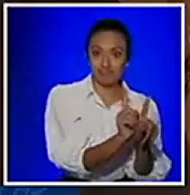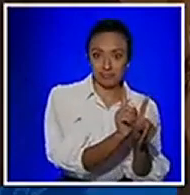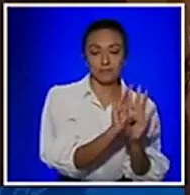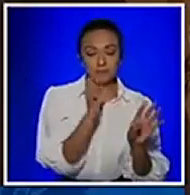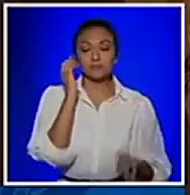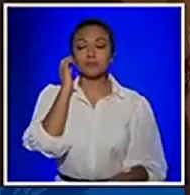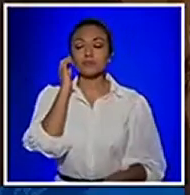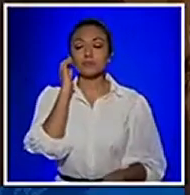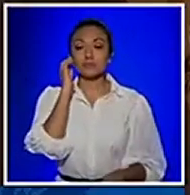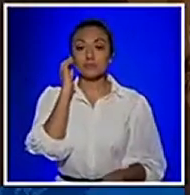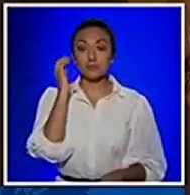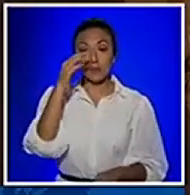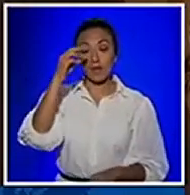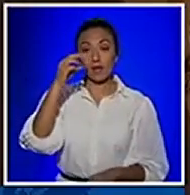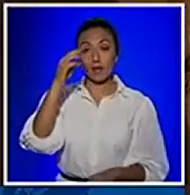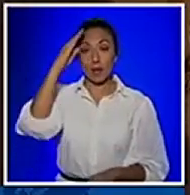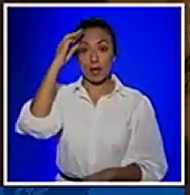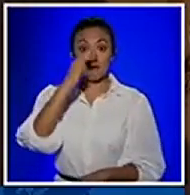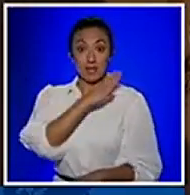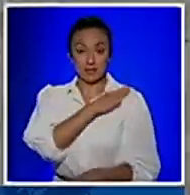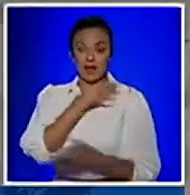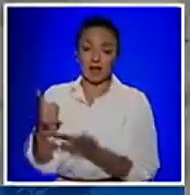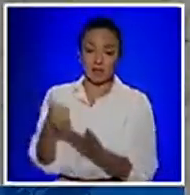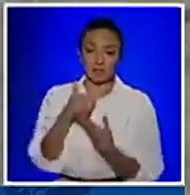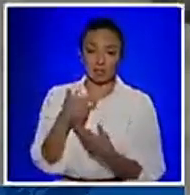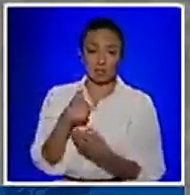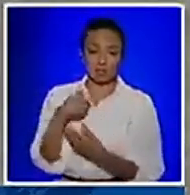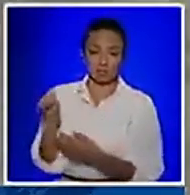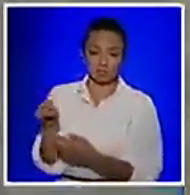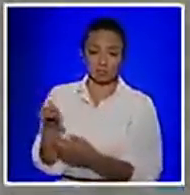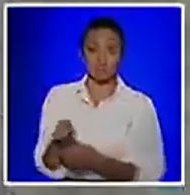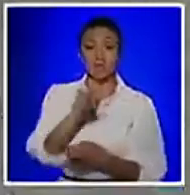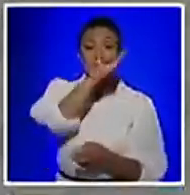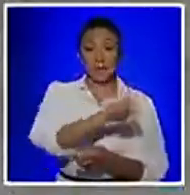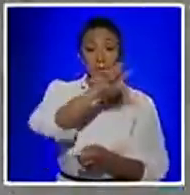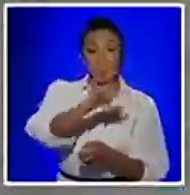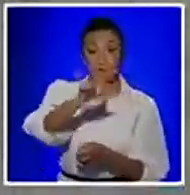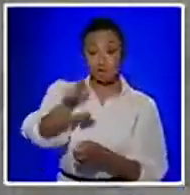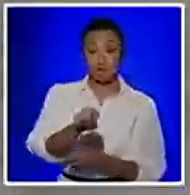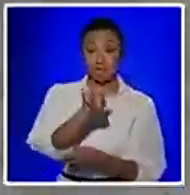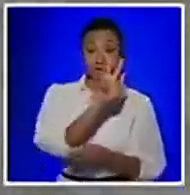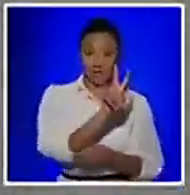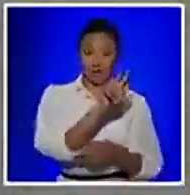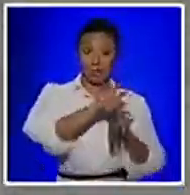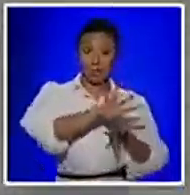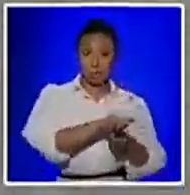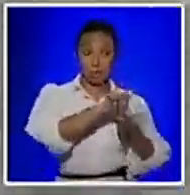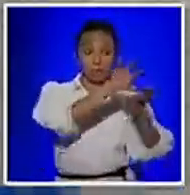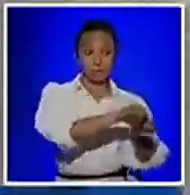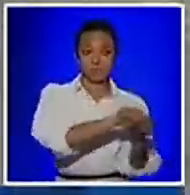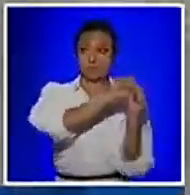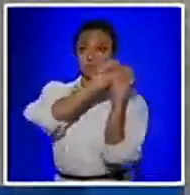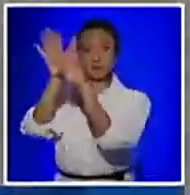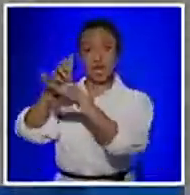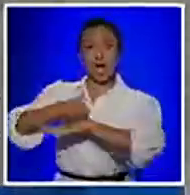los militares fueron las personas que nos ayudaron los involucrados fueron llevados ante las autoridades sin embargo allí empezaba